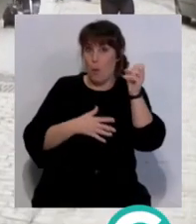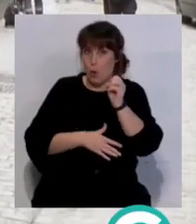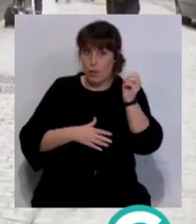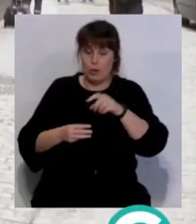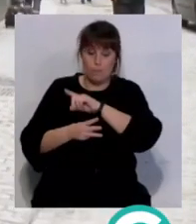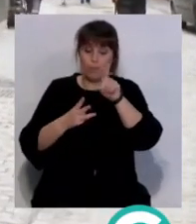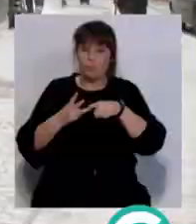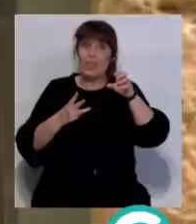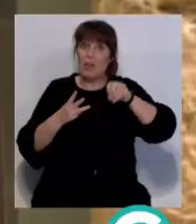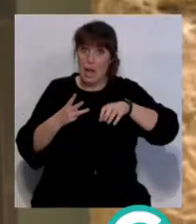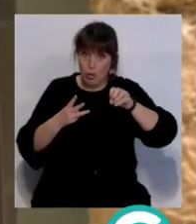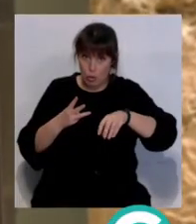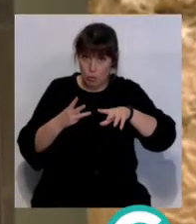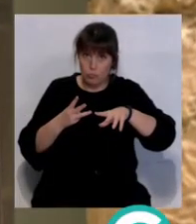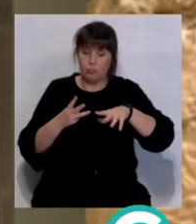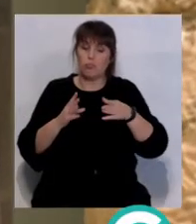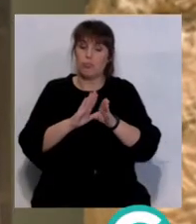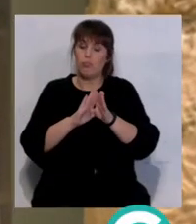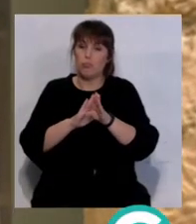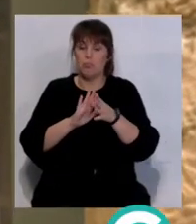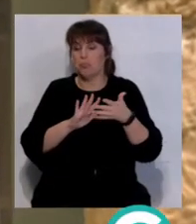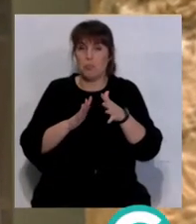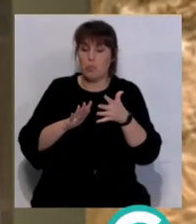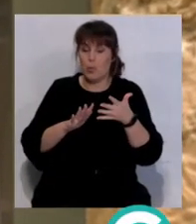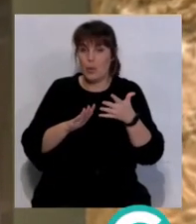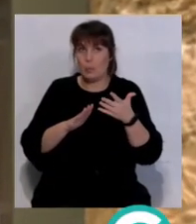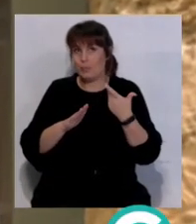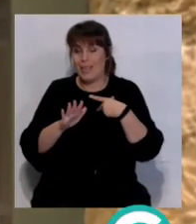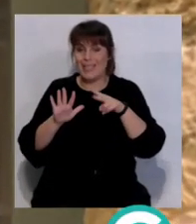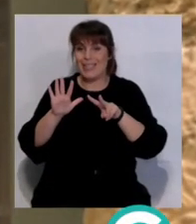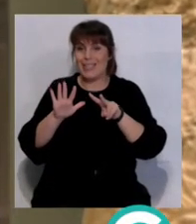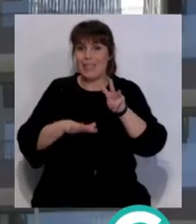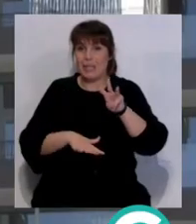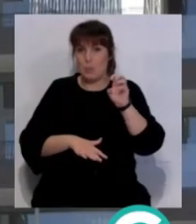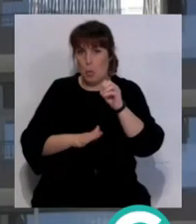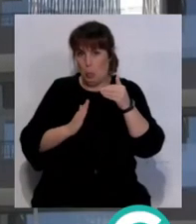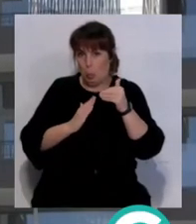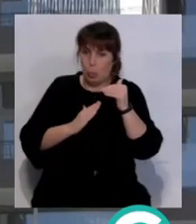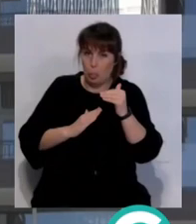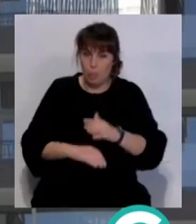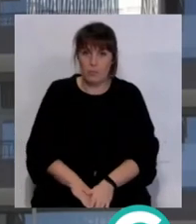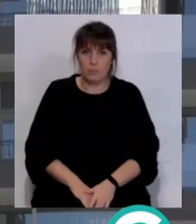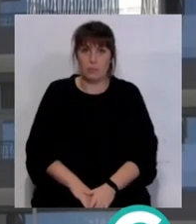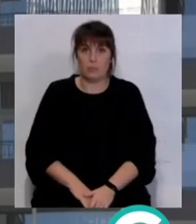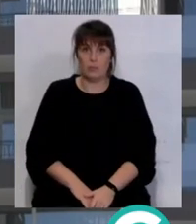77,48%. San Fernando se mantuvo ligeramente por encima del 73%.